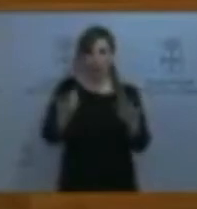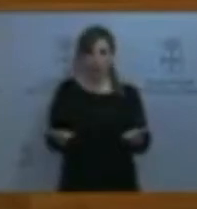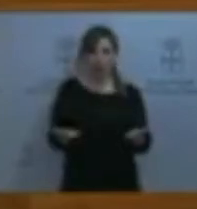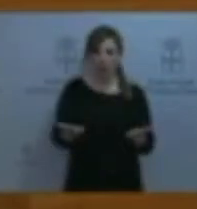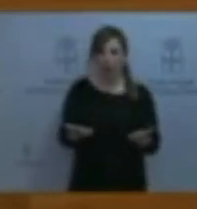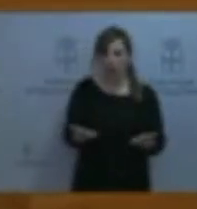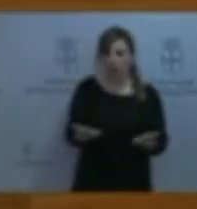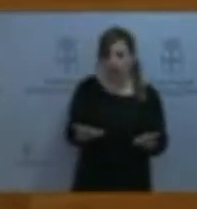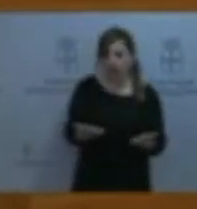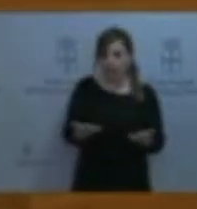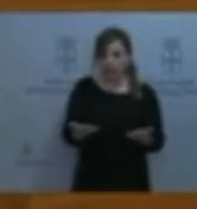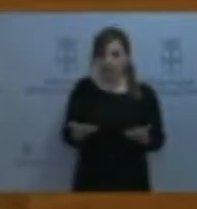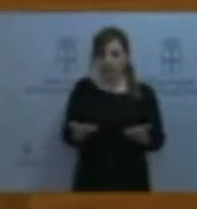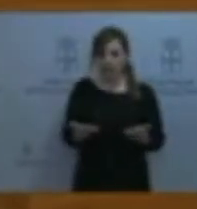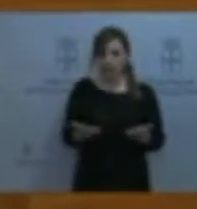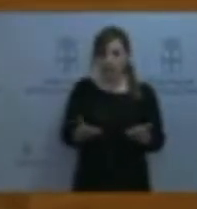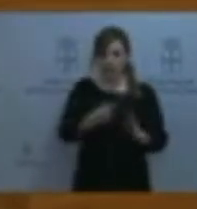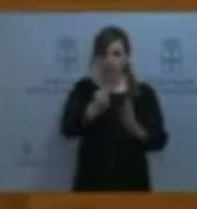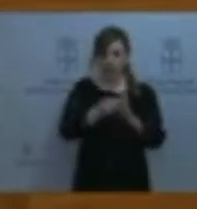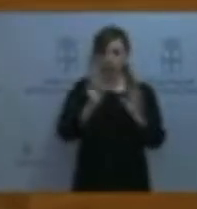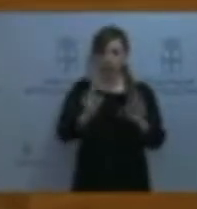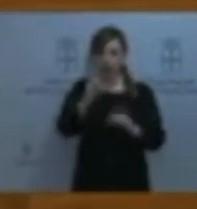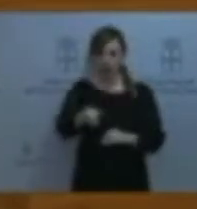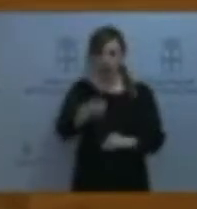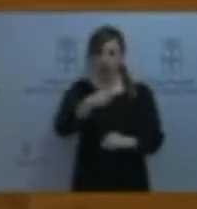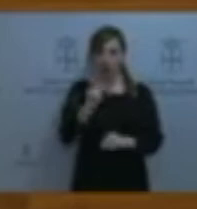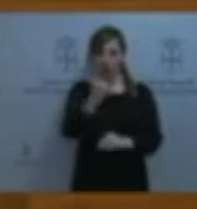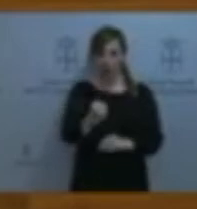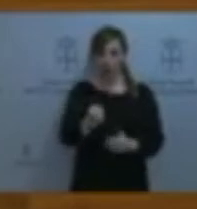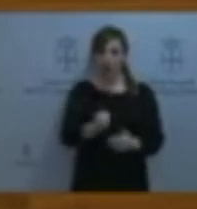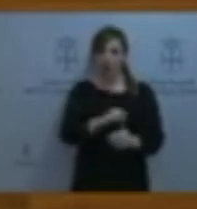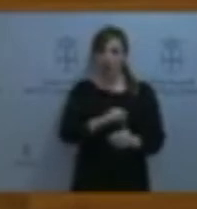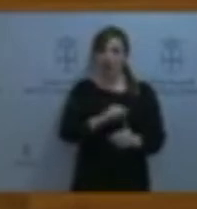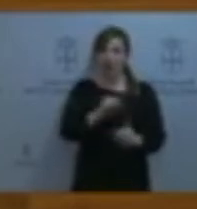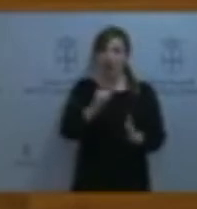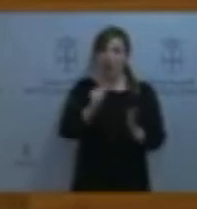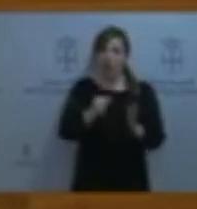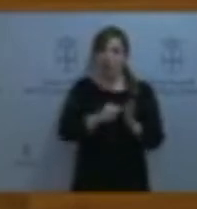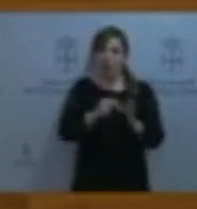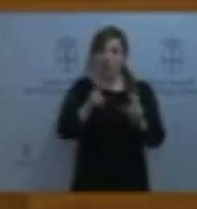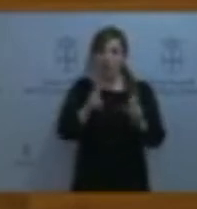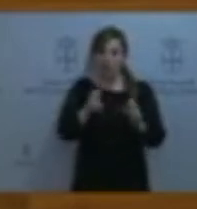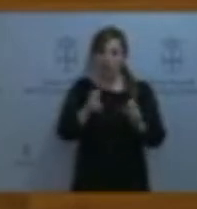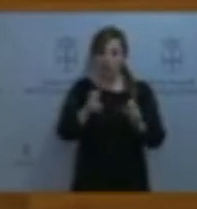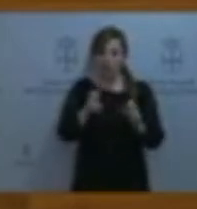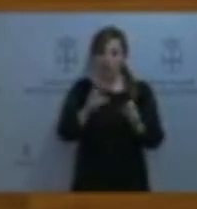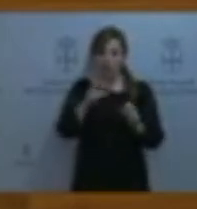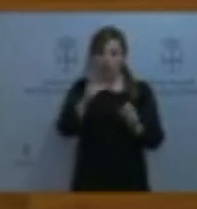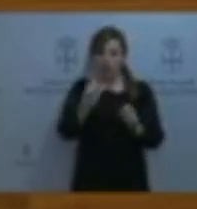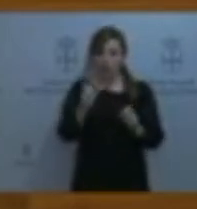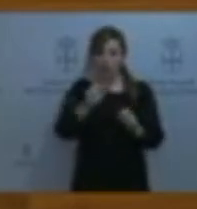tienen en este punto y también lo vamos a apoyar. El punto de la carroña, pues aquí también